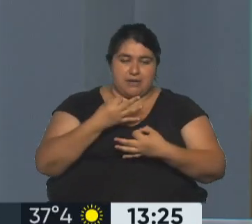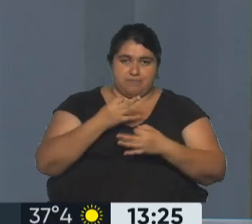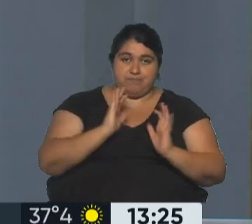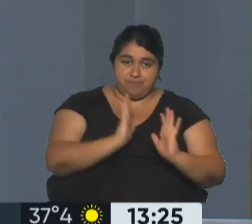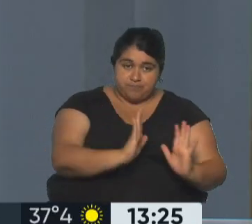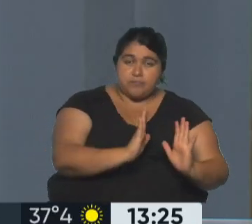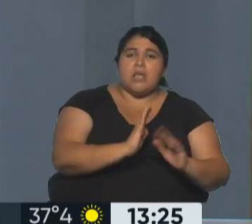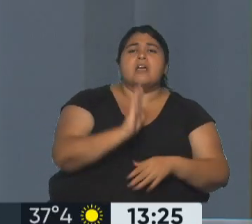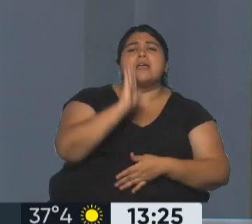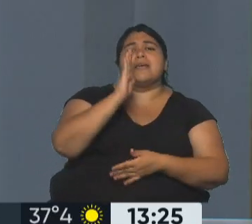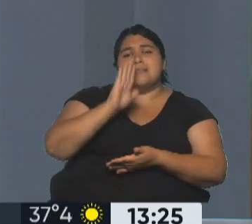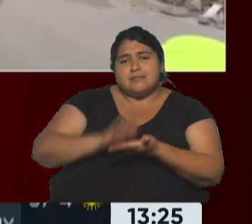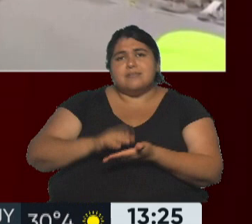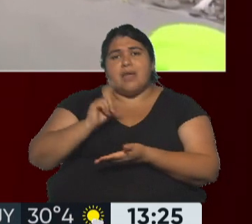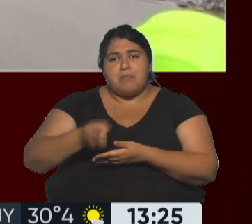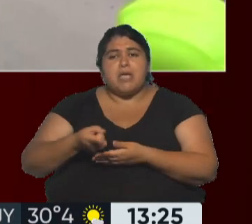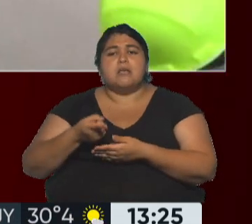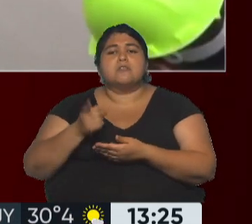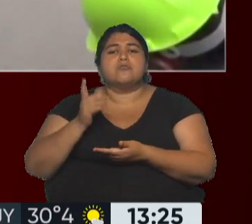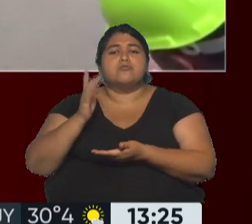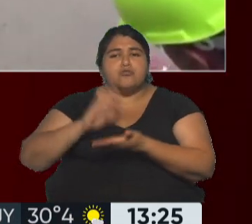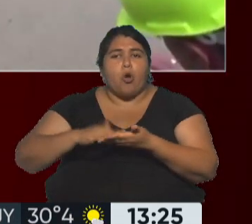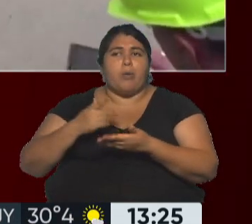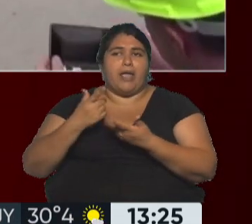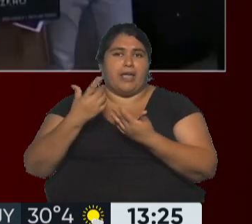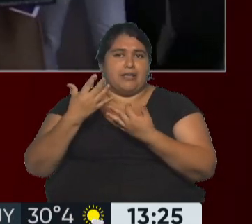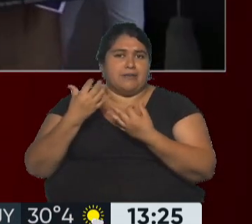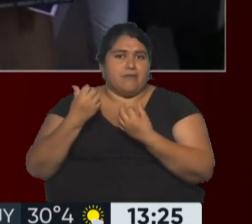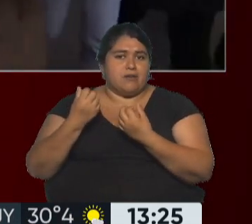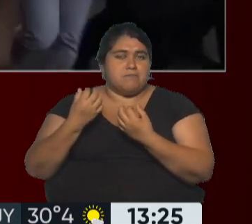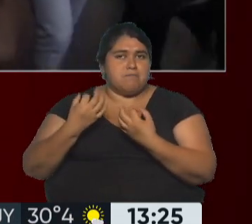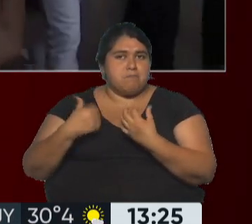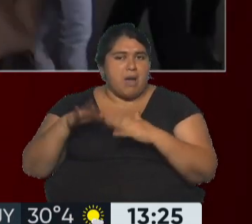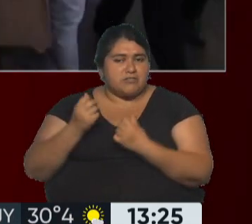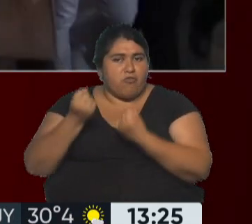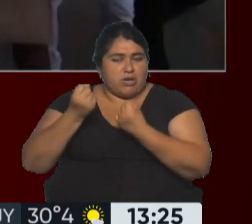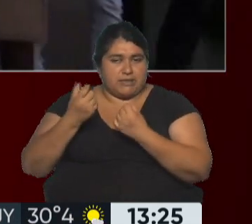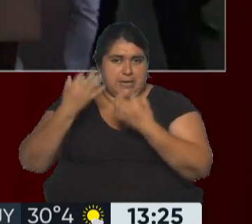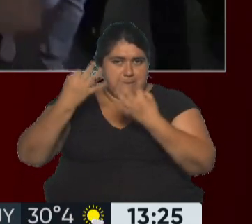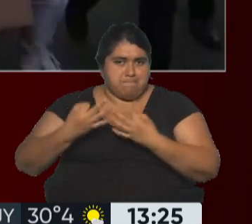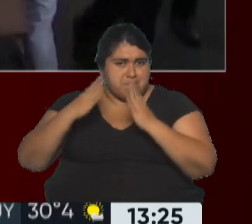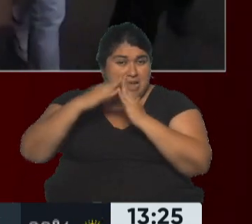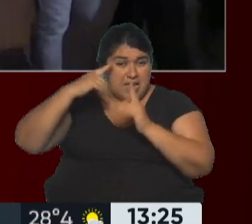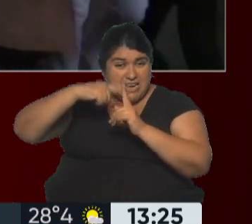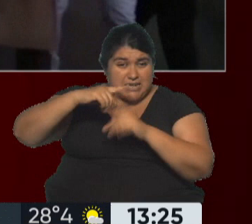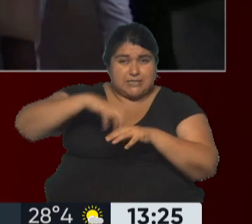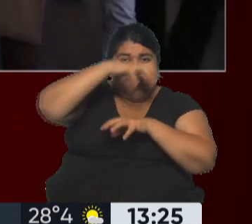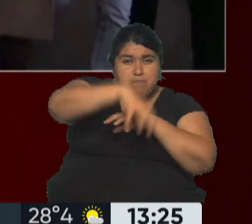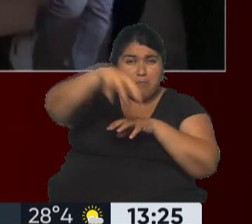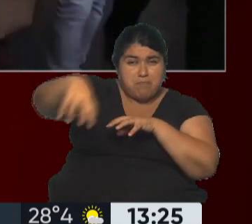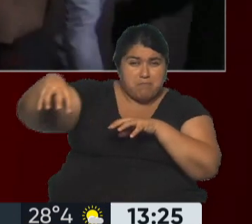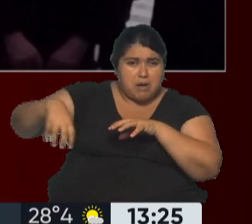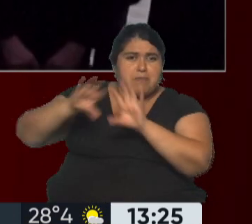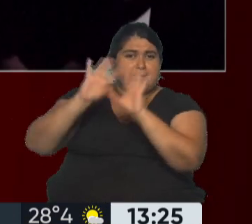ganar legitimidad a nivel internacional. El Vaticano no deja de tener cada vez más embajadores en el mundo entero, debe estar